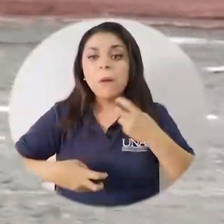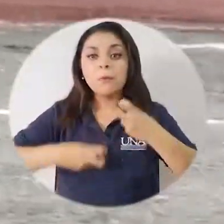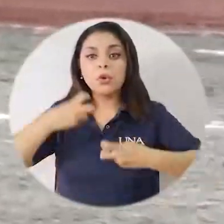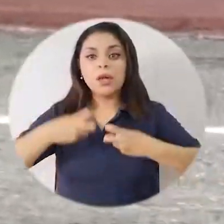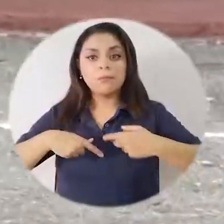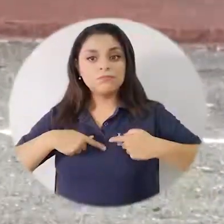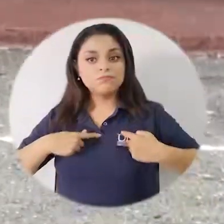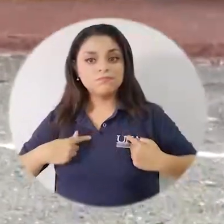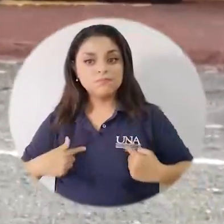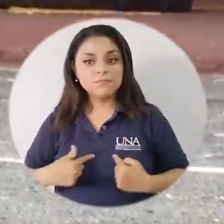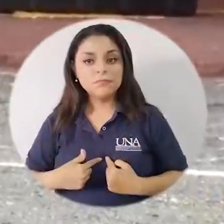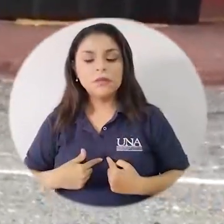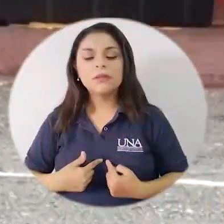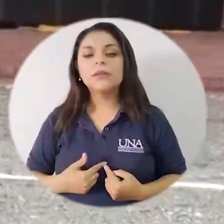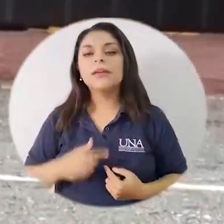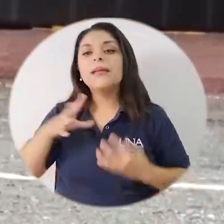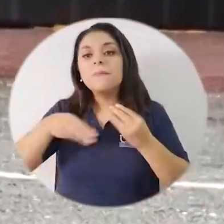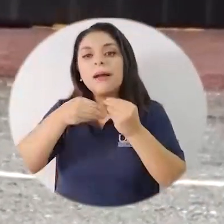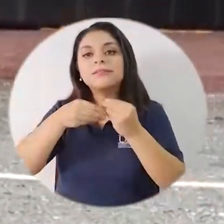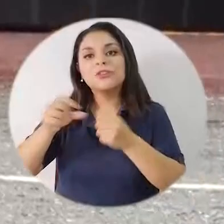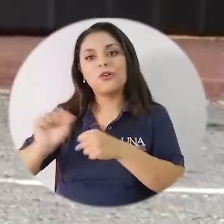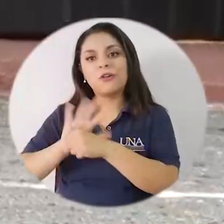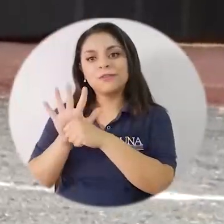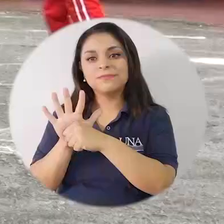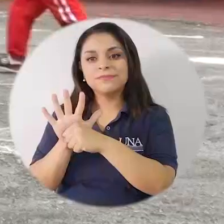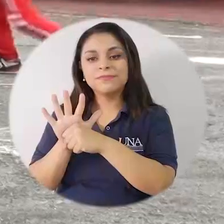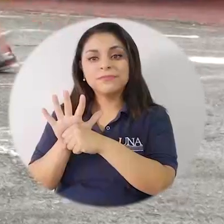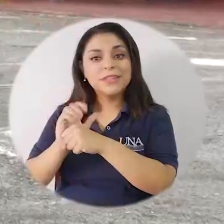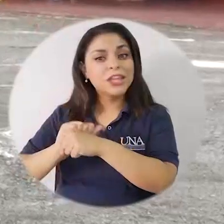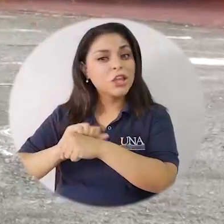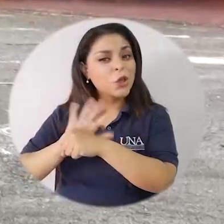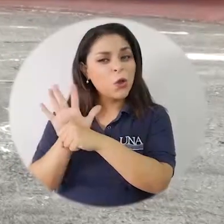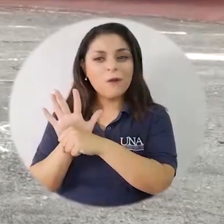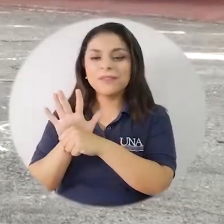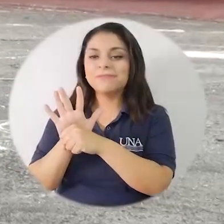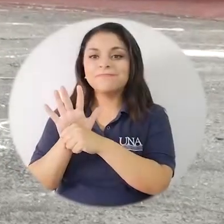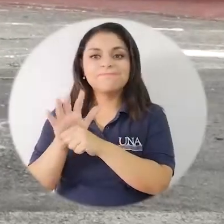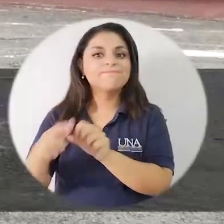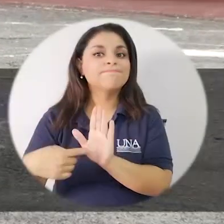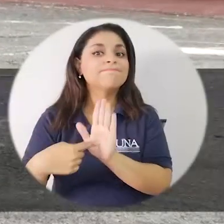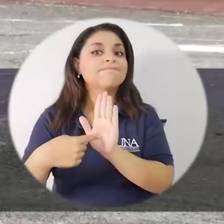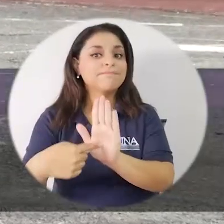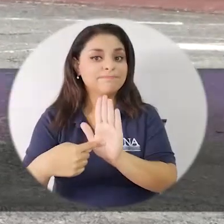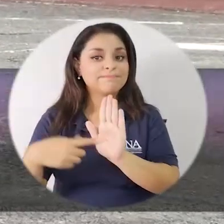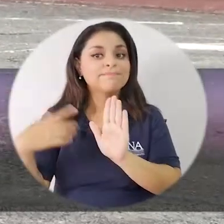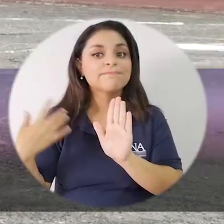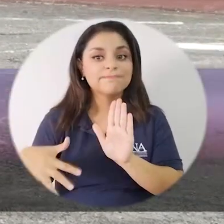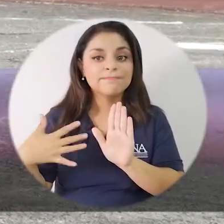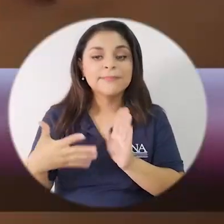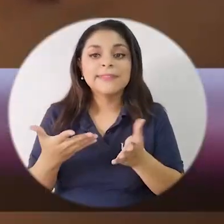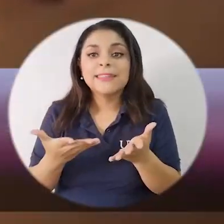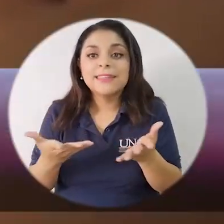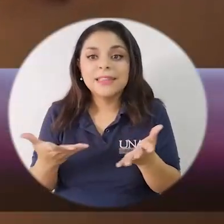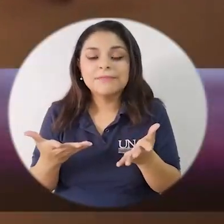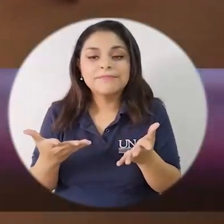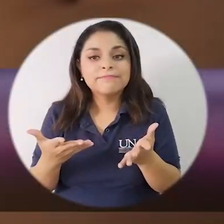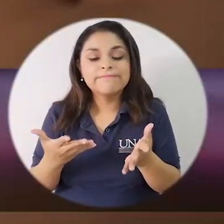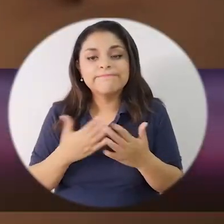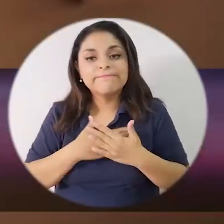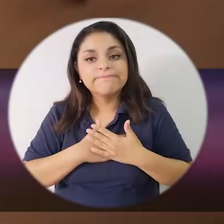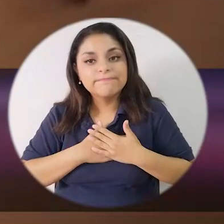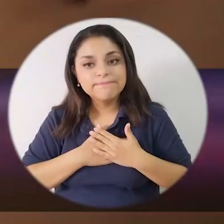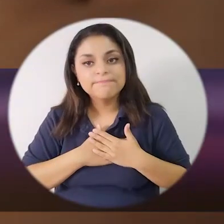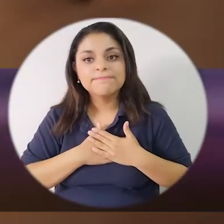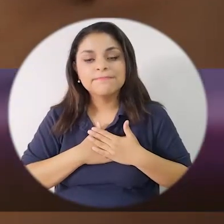cardiovasculares, y la pandemia del COVID nos desnudó en el sentido de que, lamentablemente, lo llamo